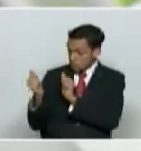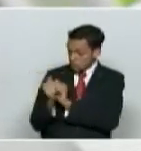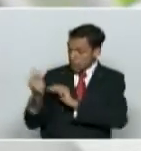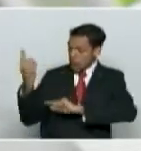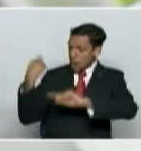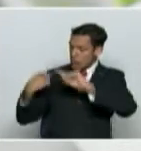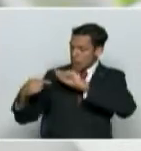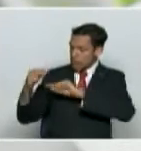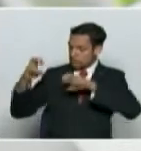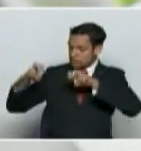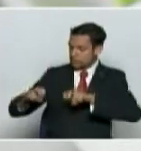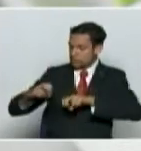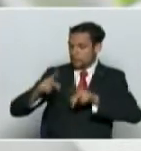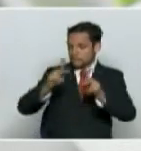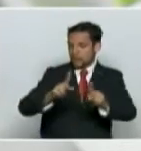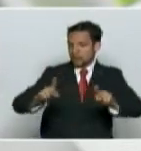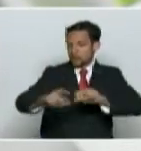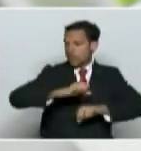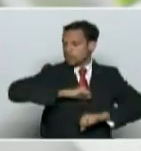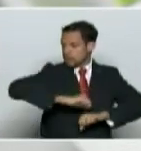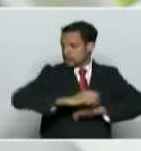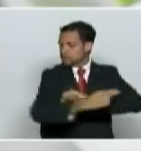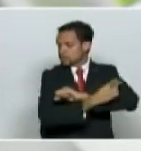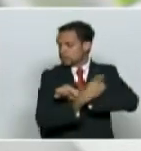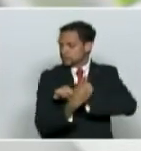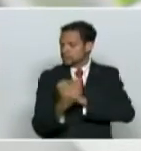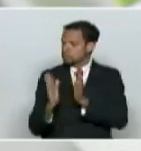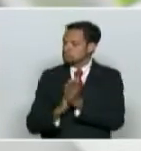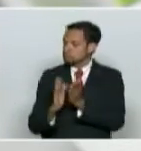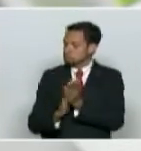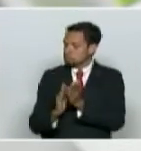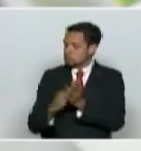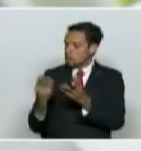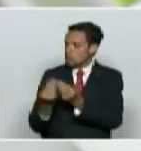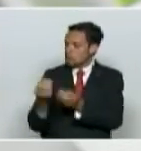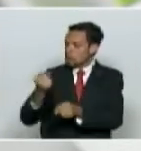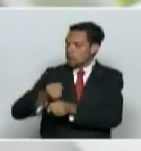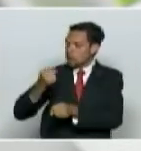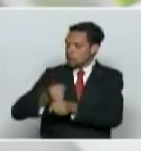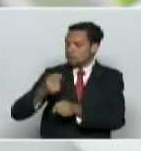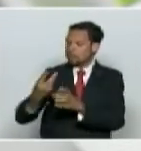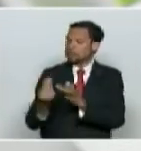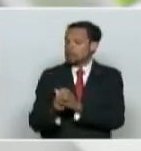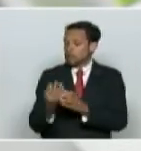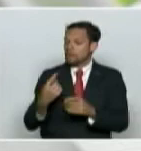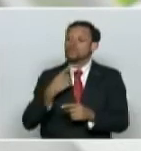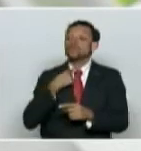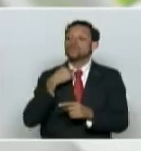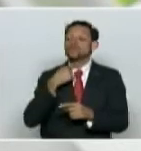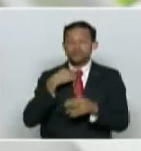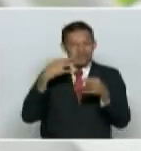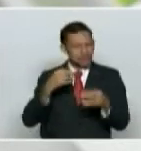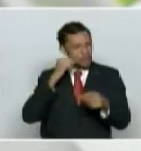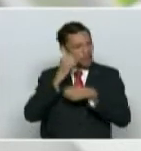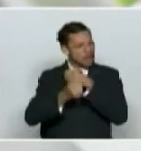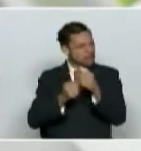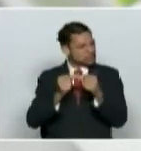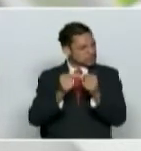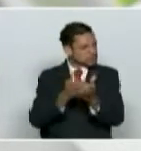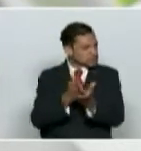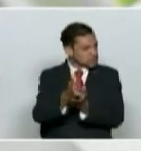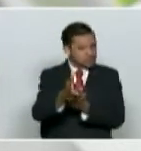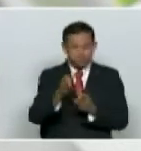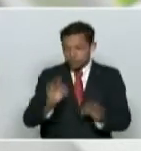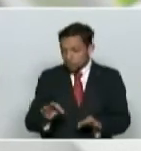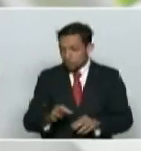el espacio del Defensor del Televidente de Telecafé. La felicitamos a usted y a todo ese equipo de trabajo de este programa que gusta y que va a gustar muchísimo más entre todos